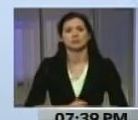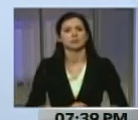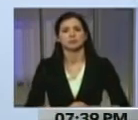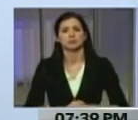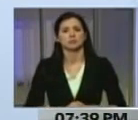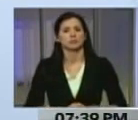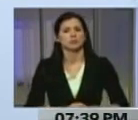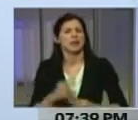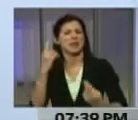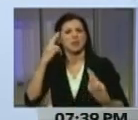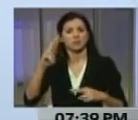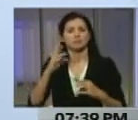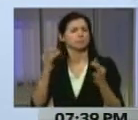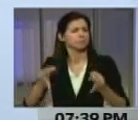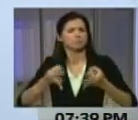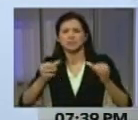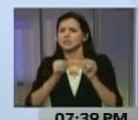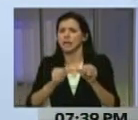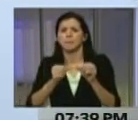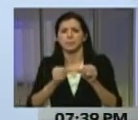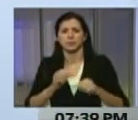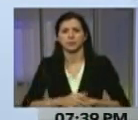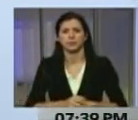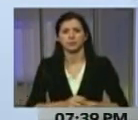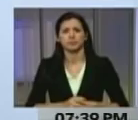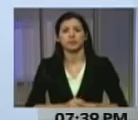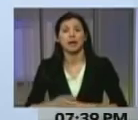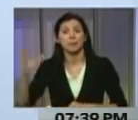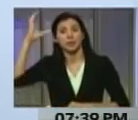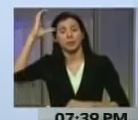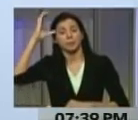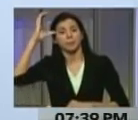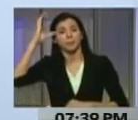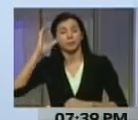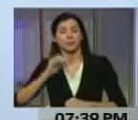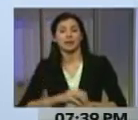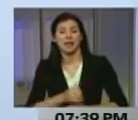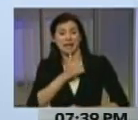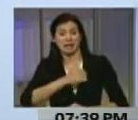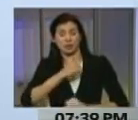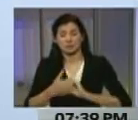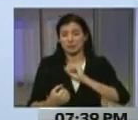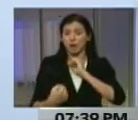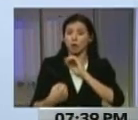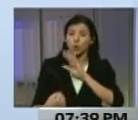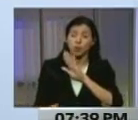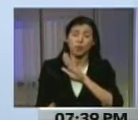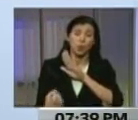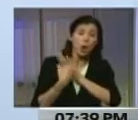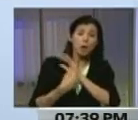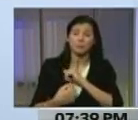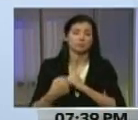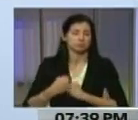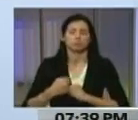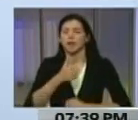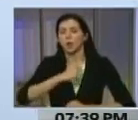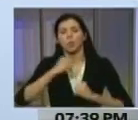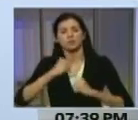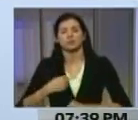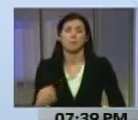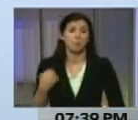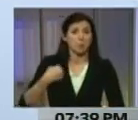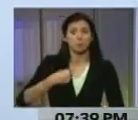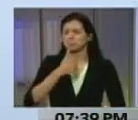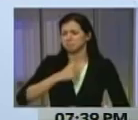esa rebeldía permanente y esa capacidad para asimilar golpes y para seguir amando y para seguir